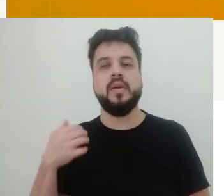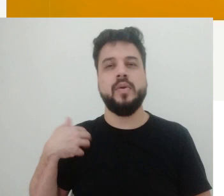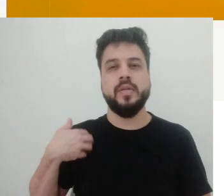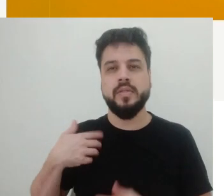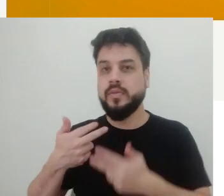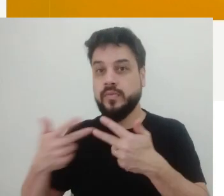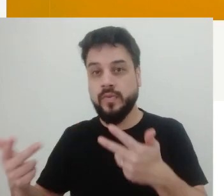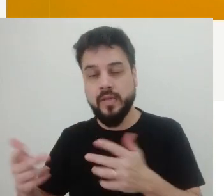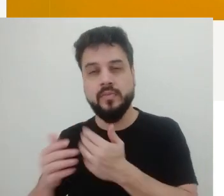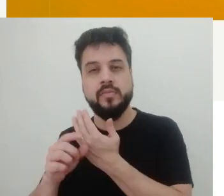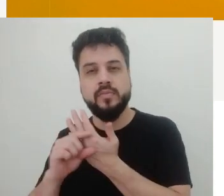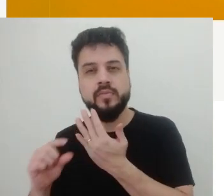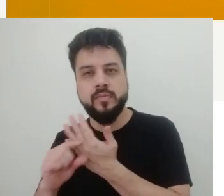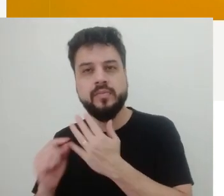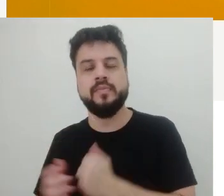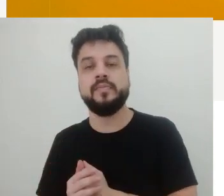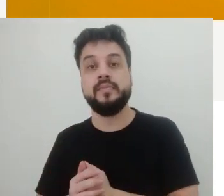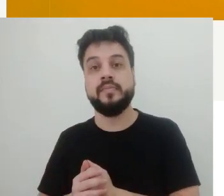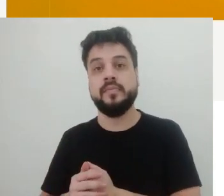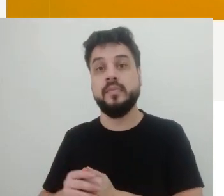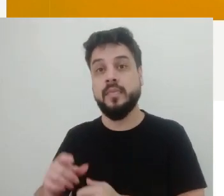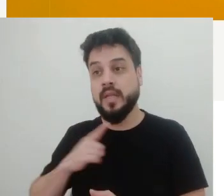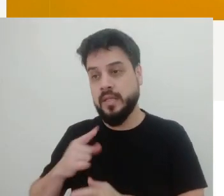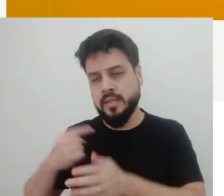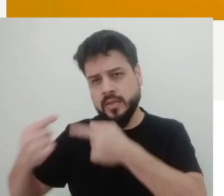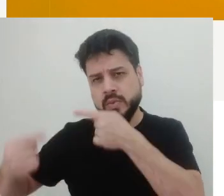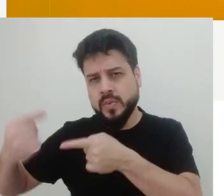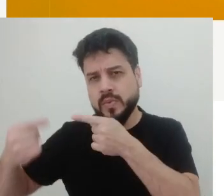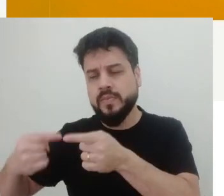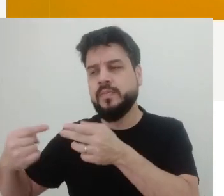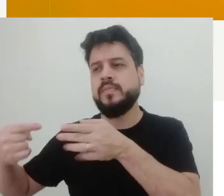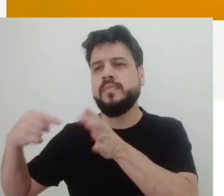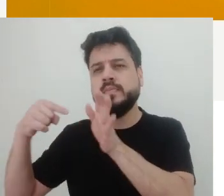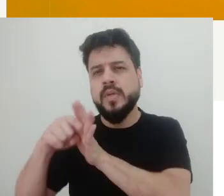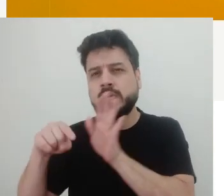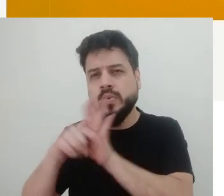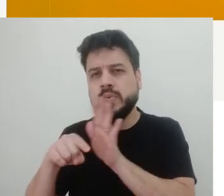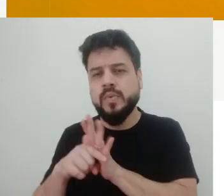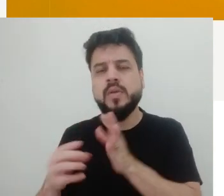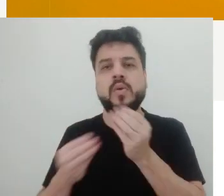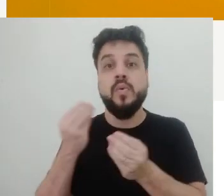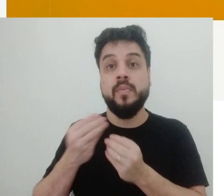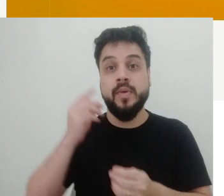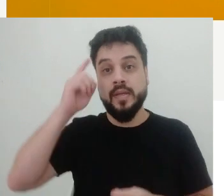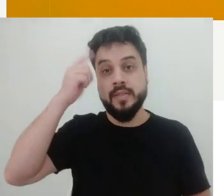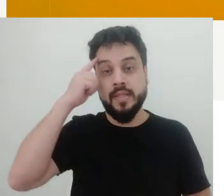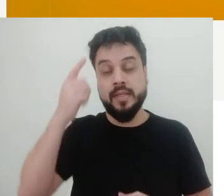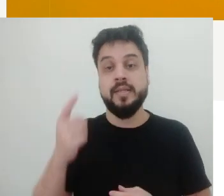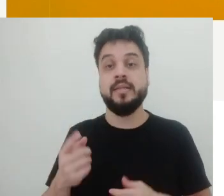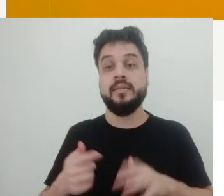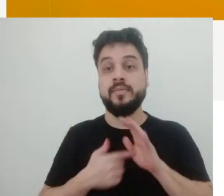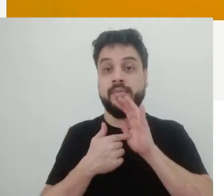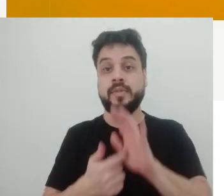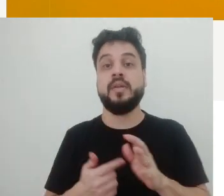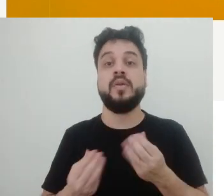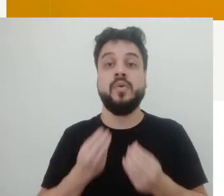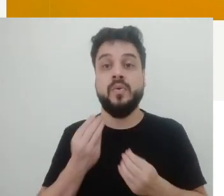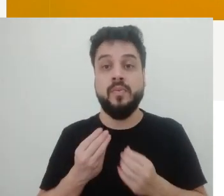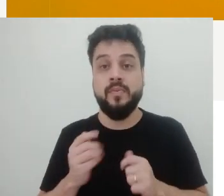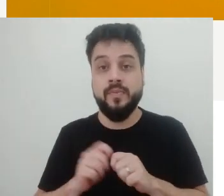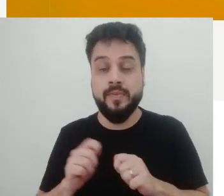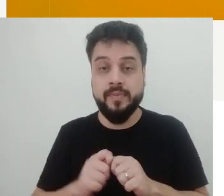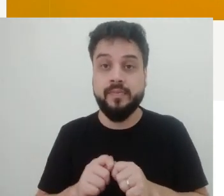ya, trataron las ideas. Y ellos se preguntaron sobre las ideas principalmente a partir